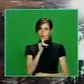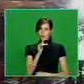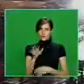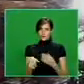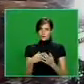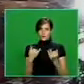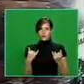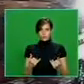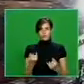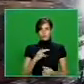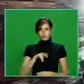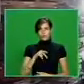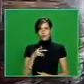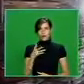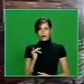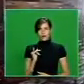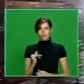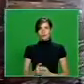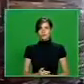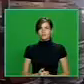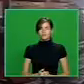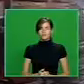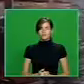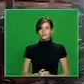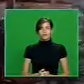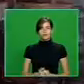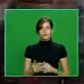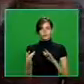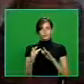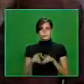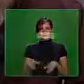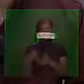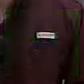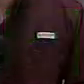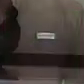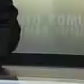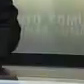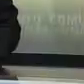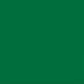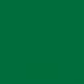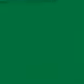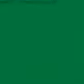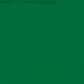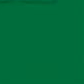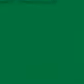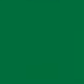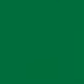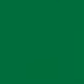que nosotros tenemos hasta los momentos y con ella retornamos a los estudios